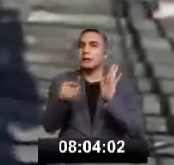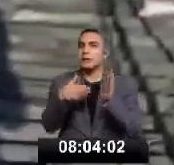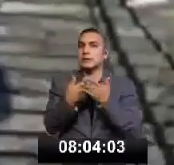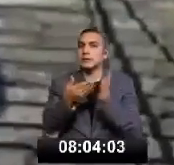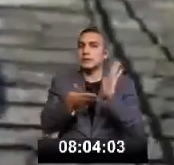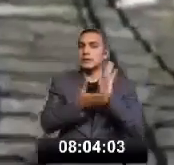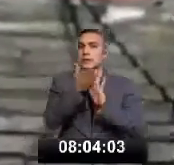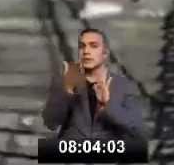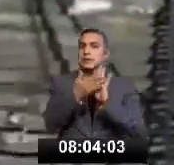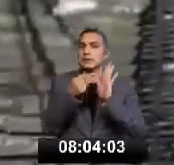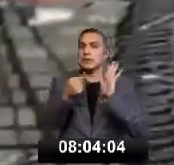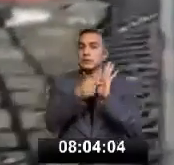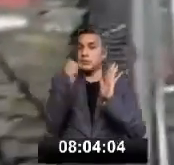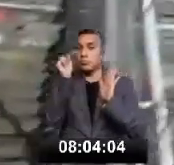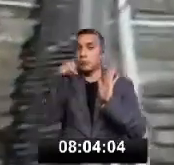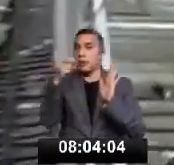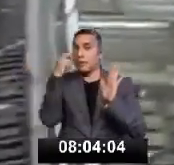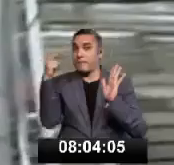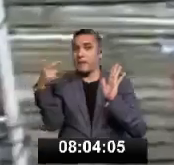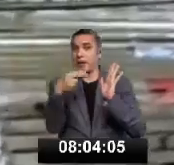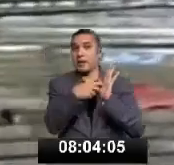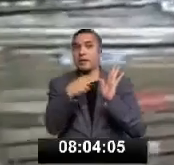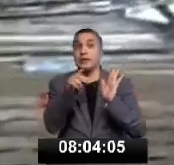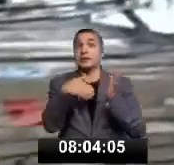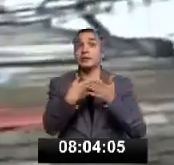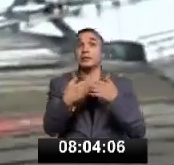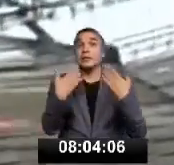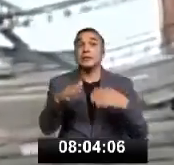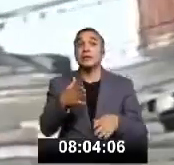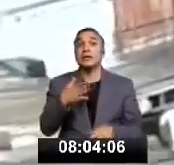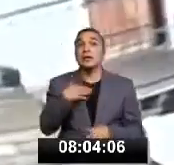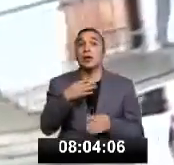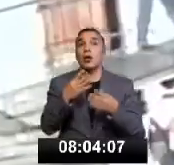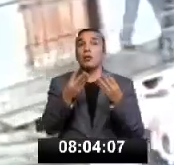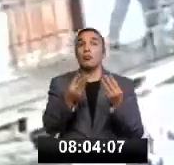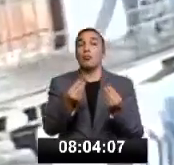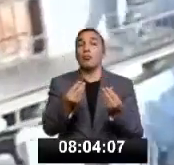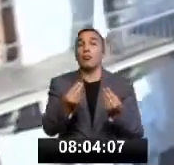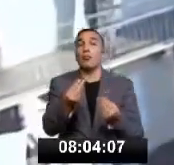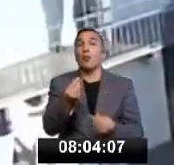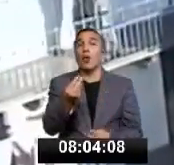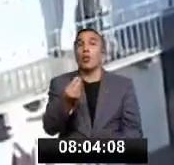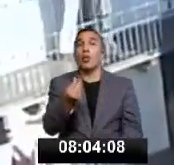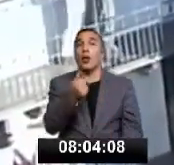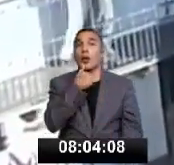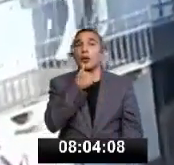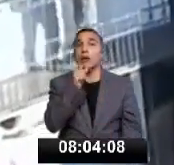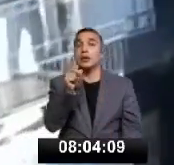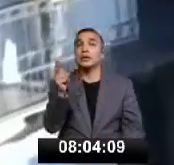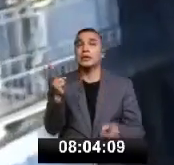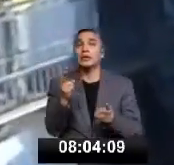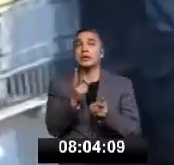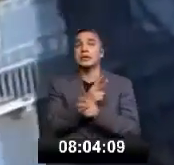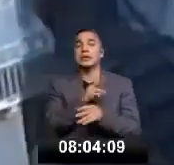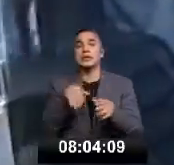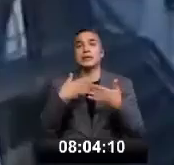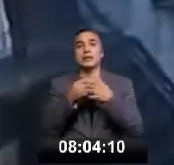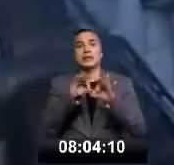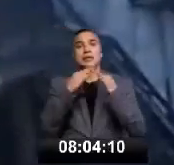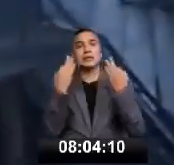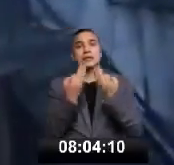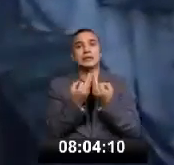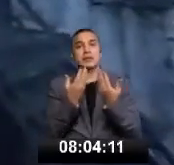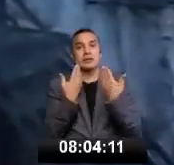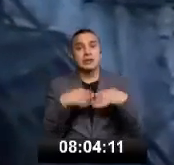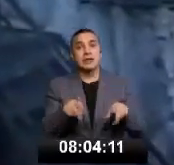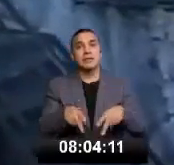Toda esta pared que ustedes pueden ver acá está totalmente húmeda. Miren, no, esto es un peligro para la familia que está,